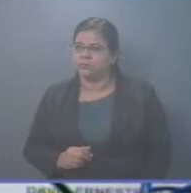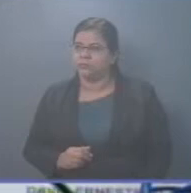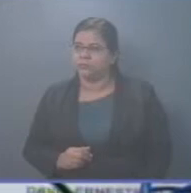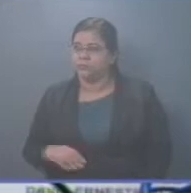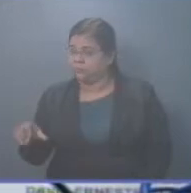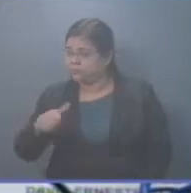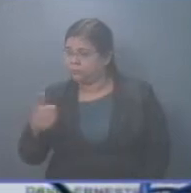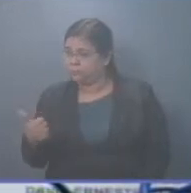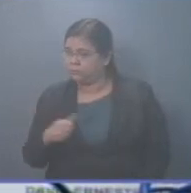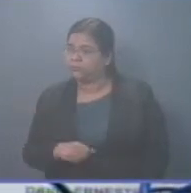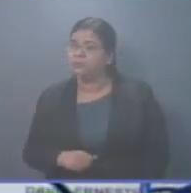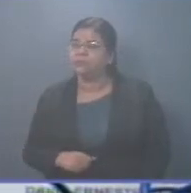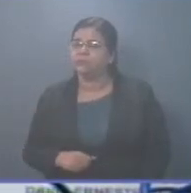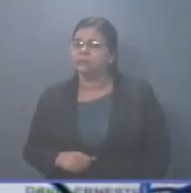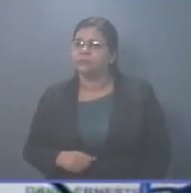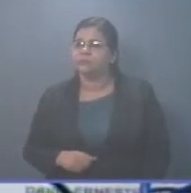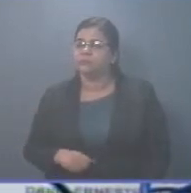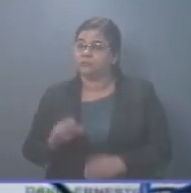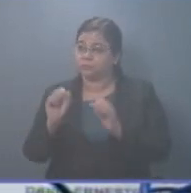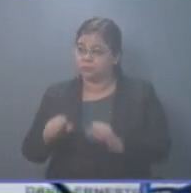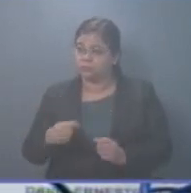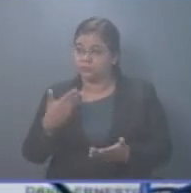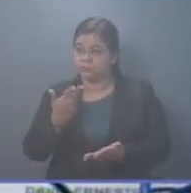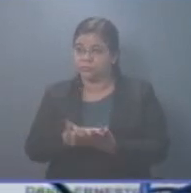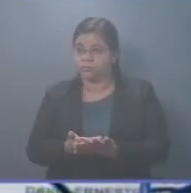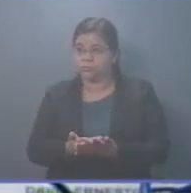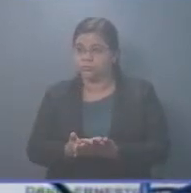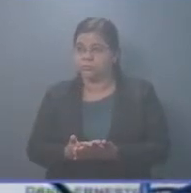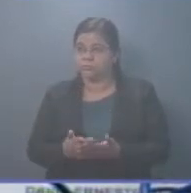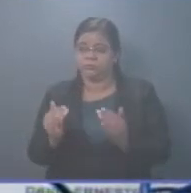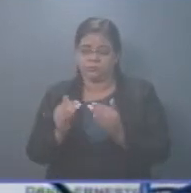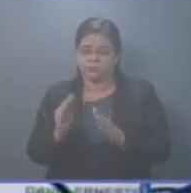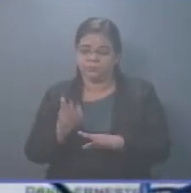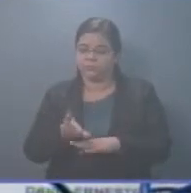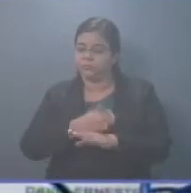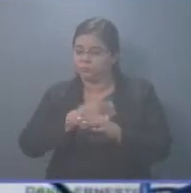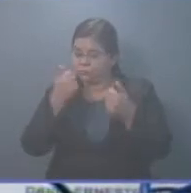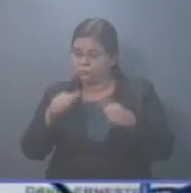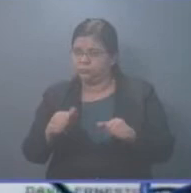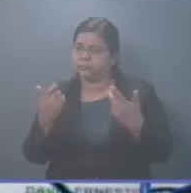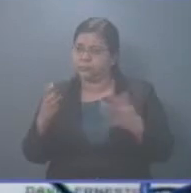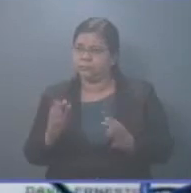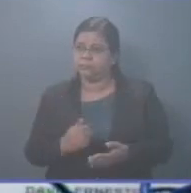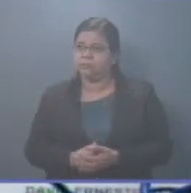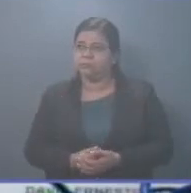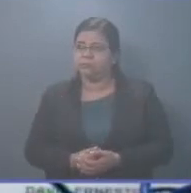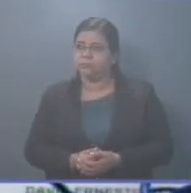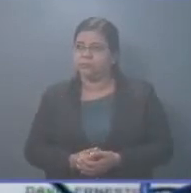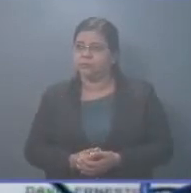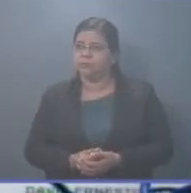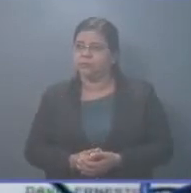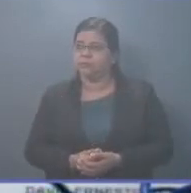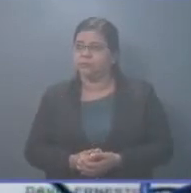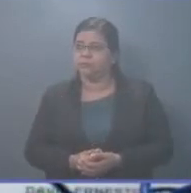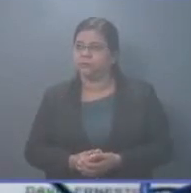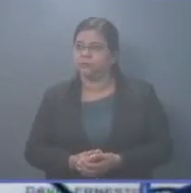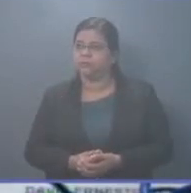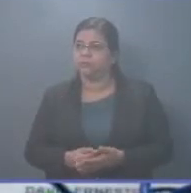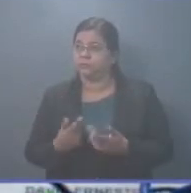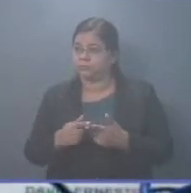La otra es dejar la propuesta tal cual fue aprobada, que creo que ahí no nos estamos metiendo,